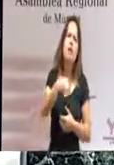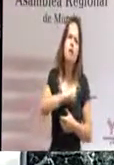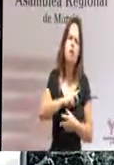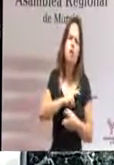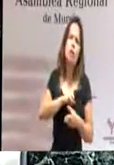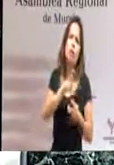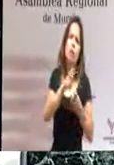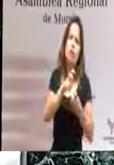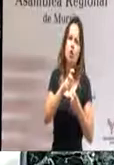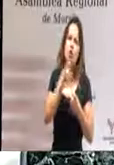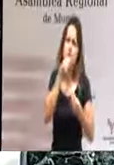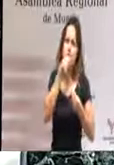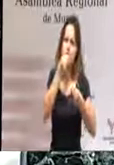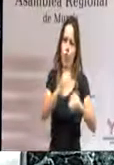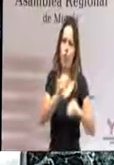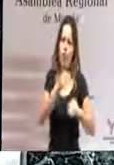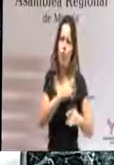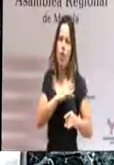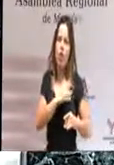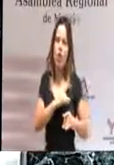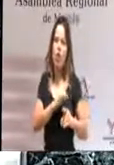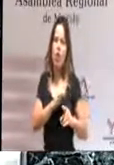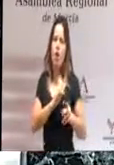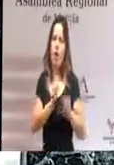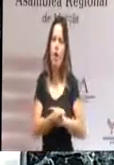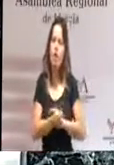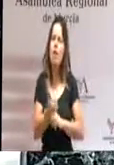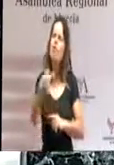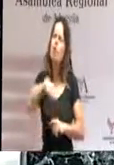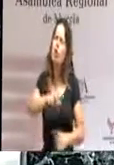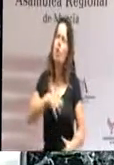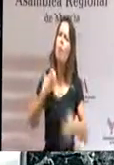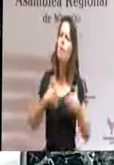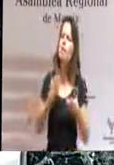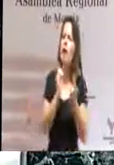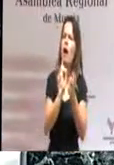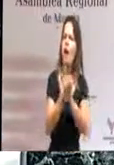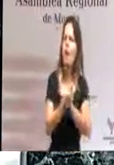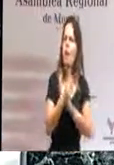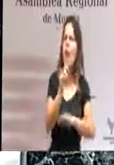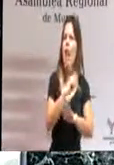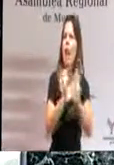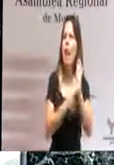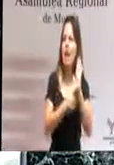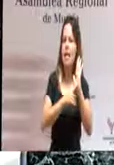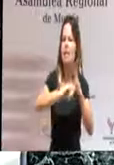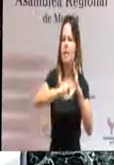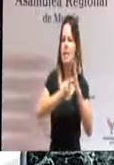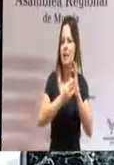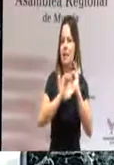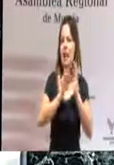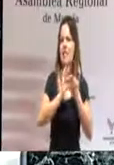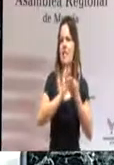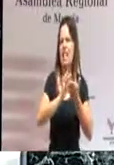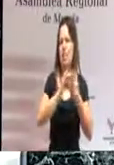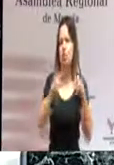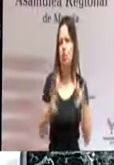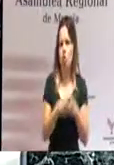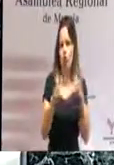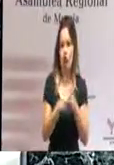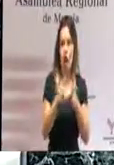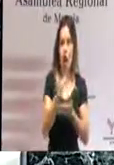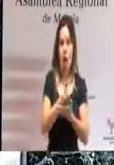de sucesiones y donaciones. Les molesta que modifiquemos la ley del sistema de servicios sociales de